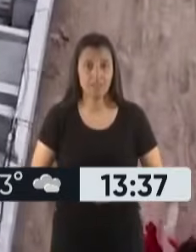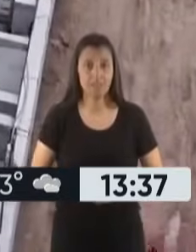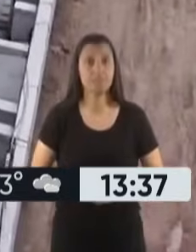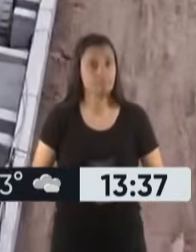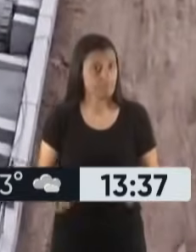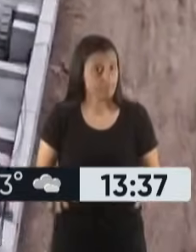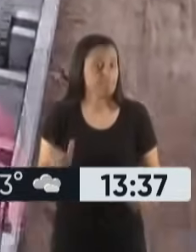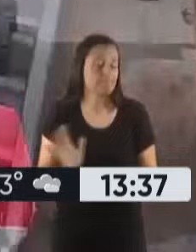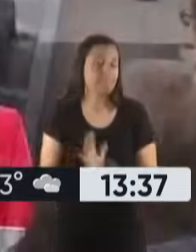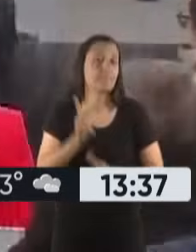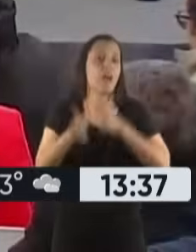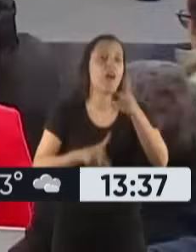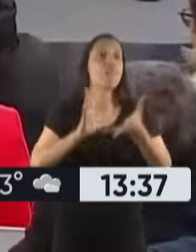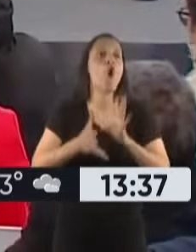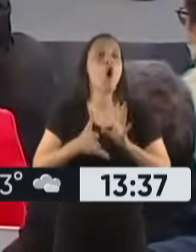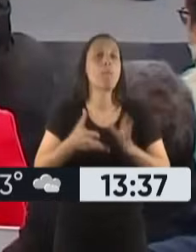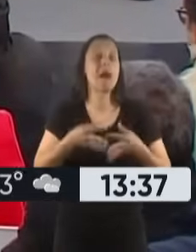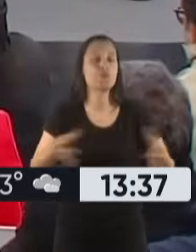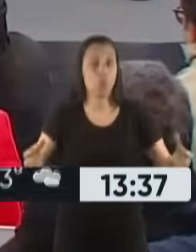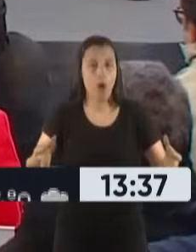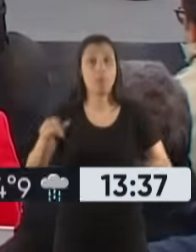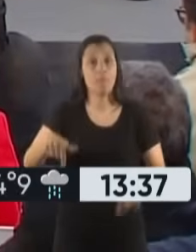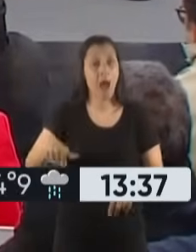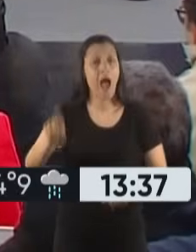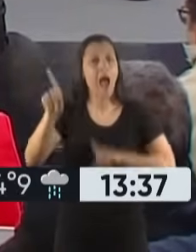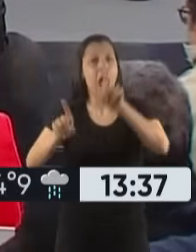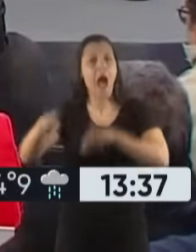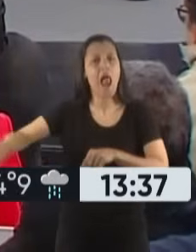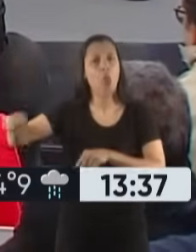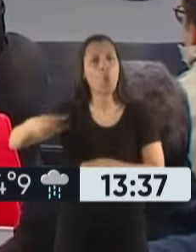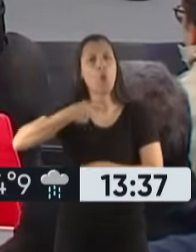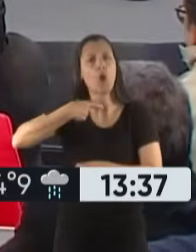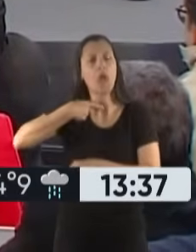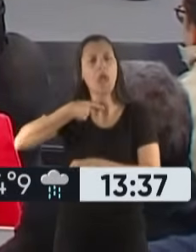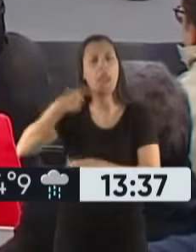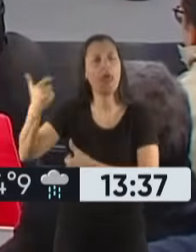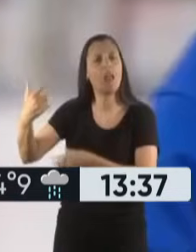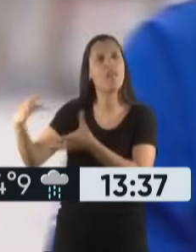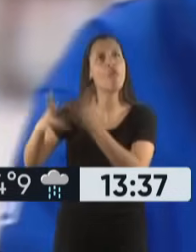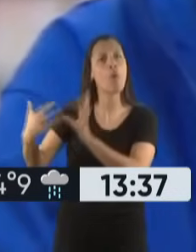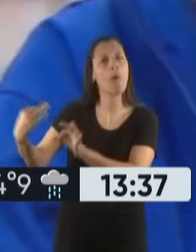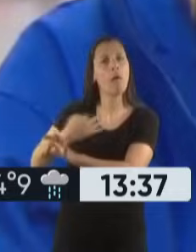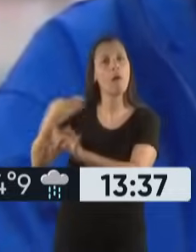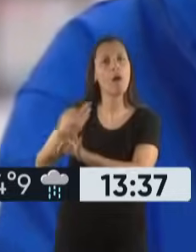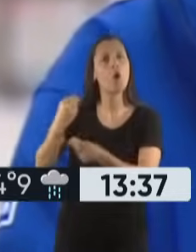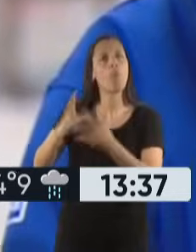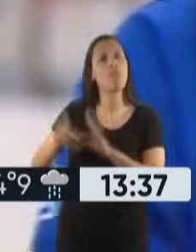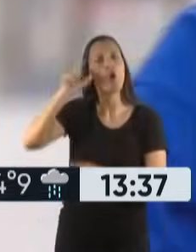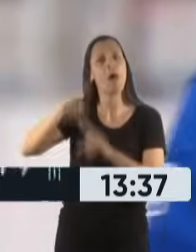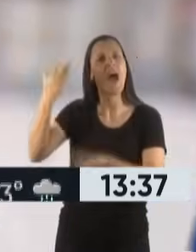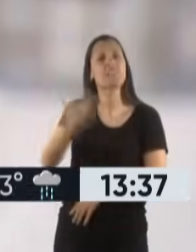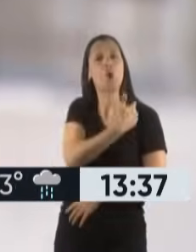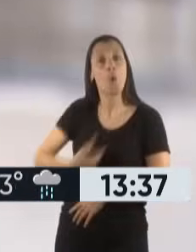Digo, en un país en el que esos que nos quieren enseñar a gobernar no pudieron hacer ni un kilómetro de